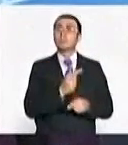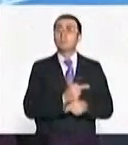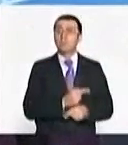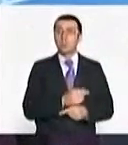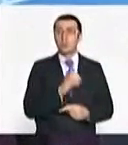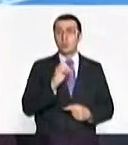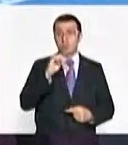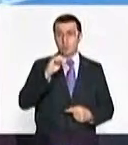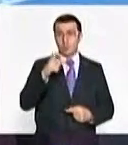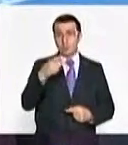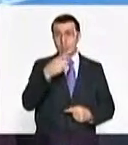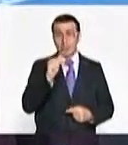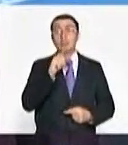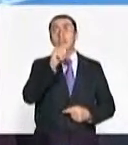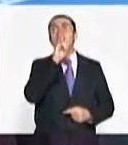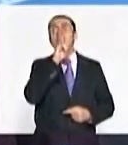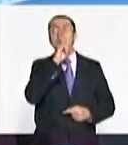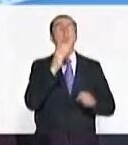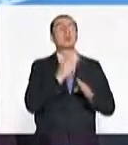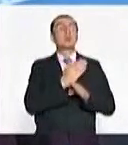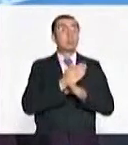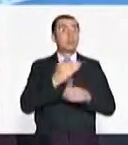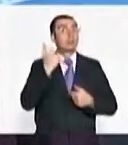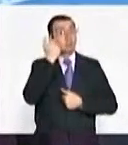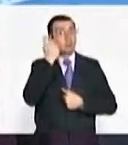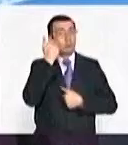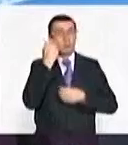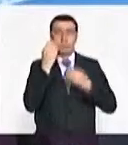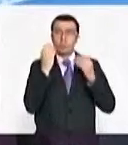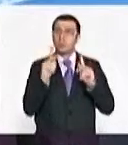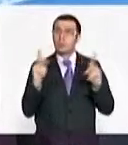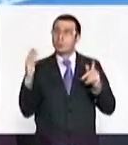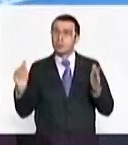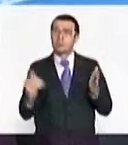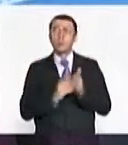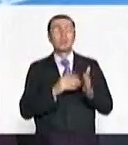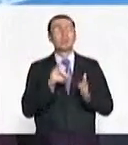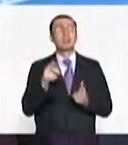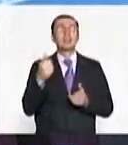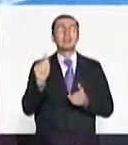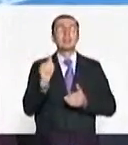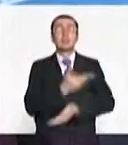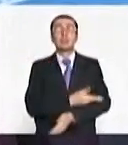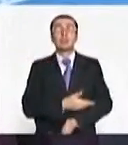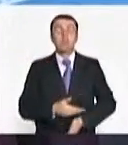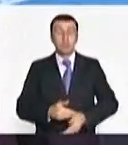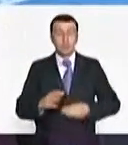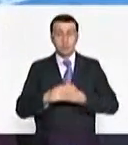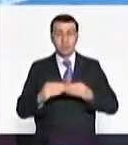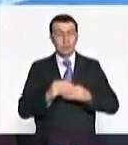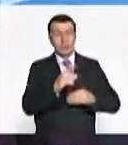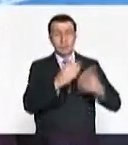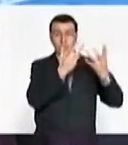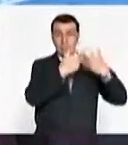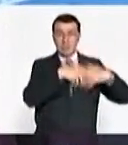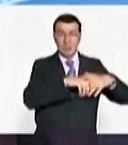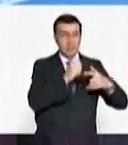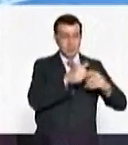salud pública en Estados Unidos. Hoy por hoy hay una demanda de 10 millones de dólares que acaba de perder una empresa farmacéutica